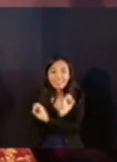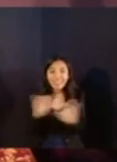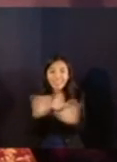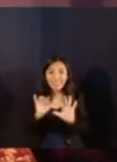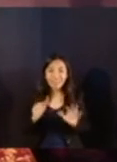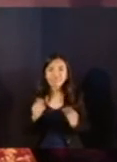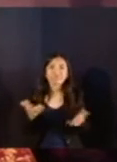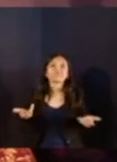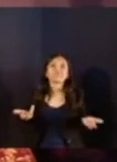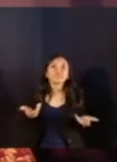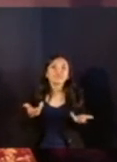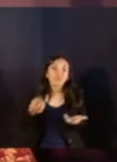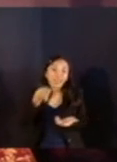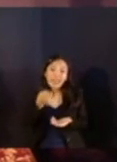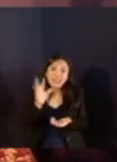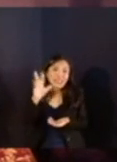seguir